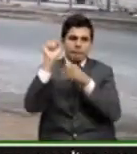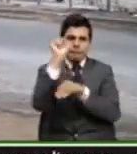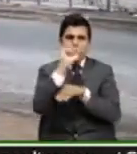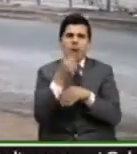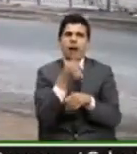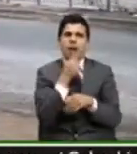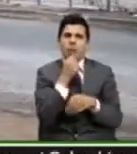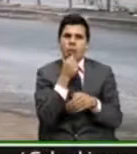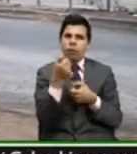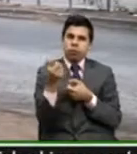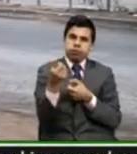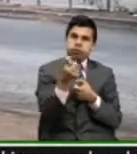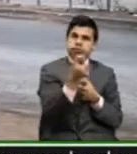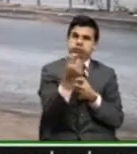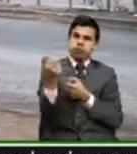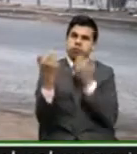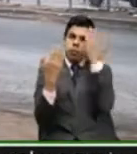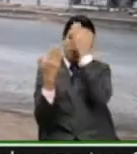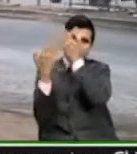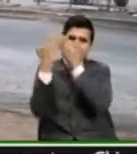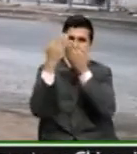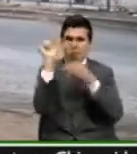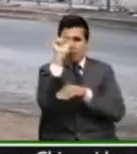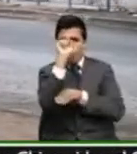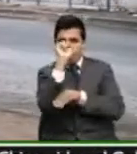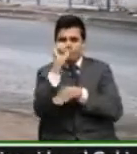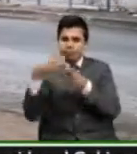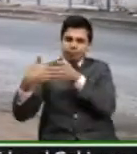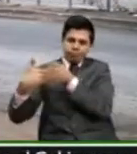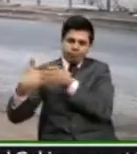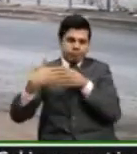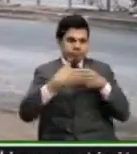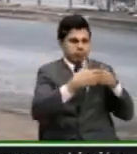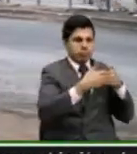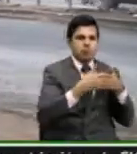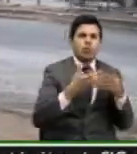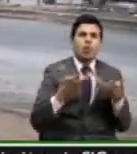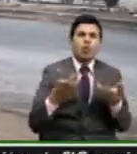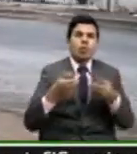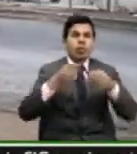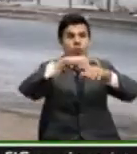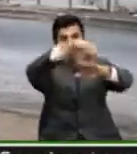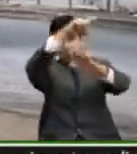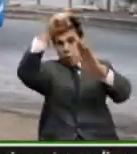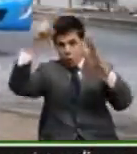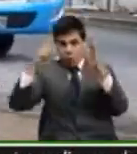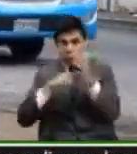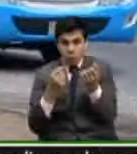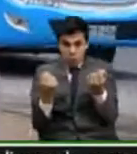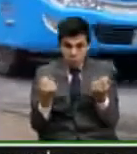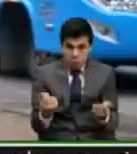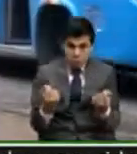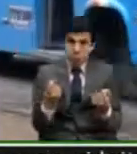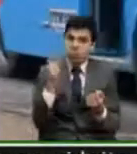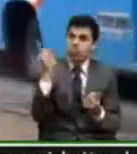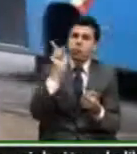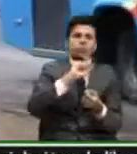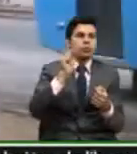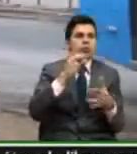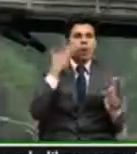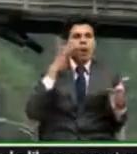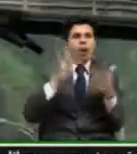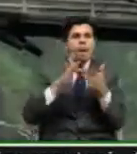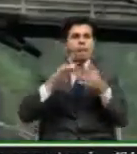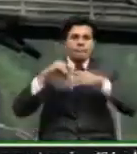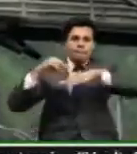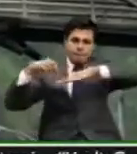las pruebas de carga Pero las pruebas de carga hay que aclarar que no se realizarán para todo el puente como tal sino solamente para el puente peatonal